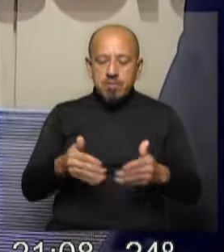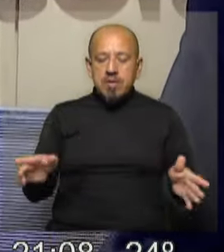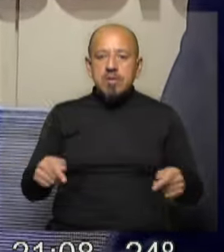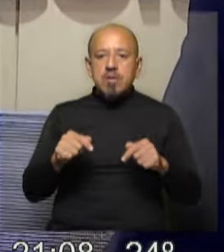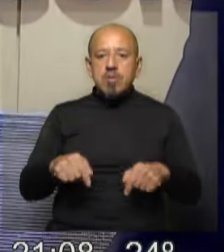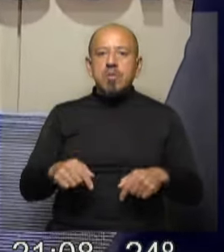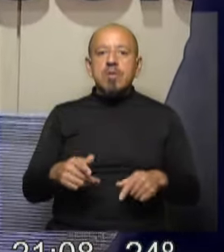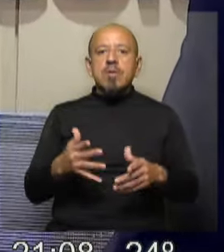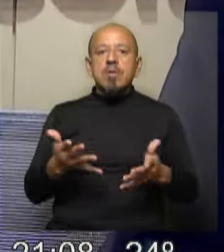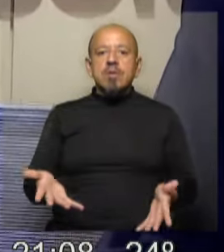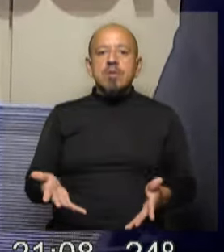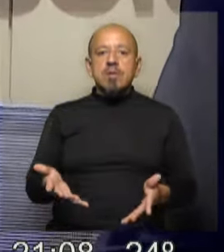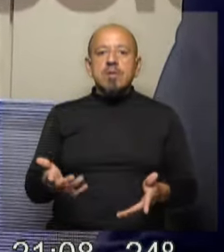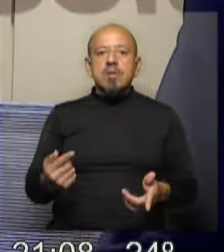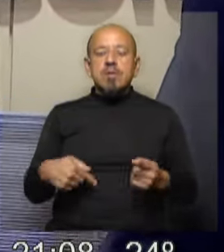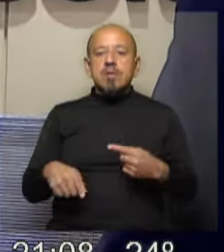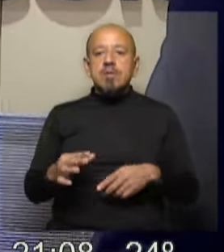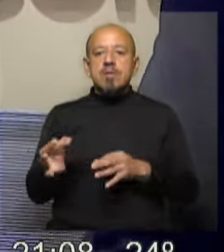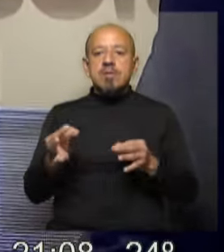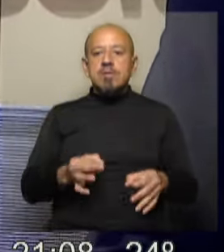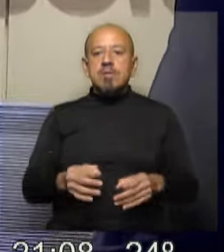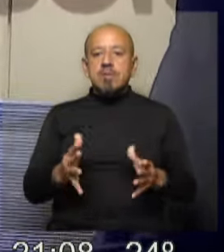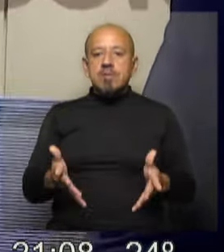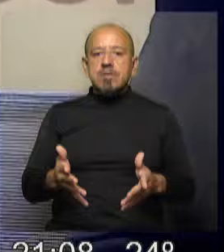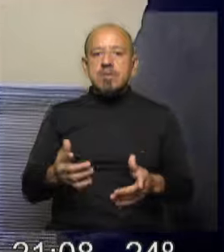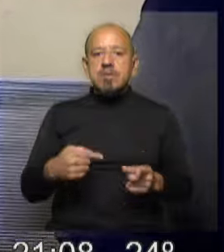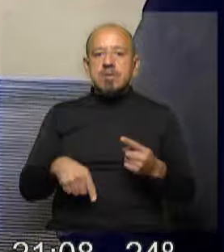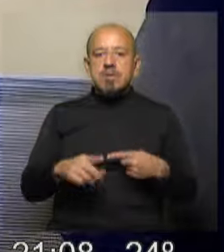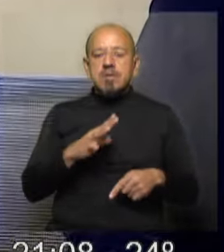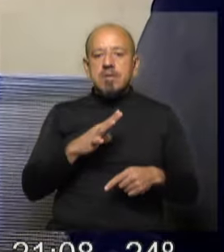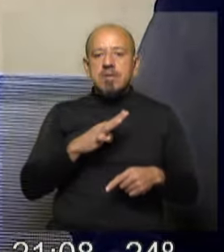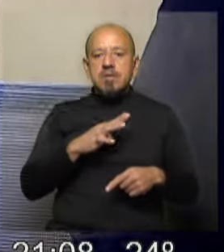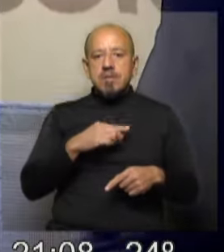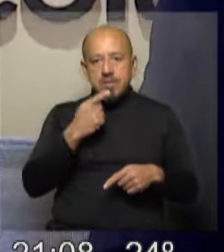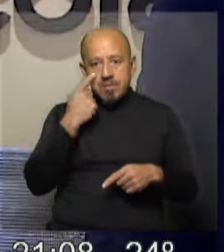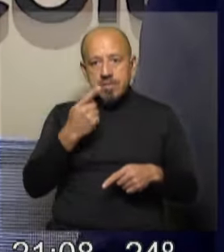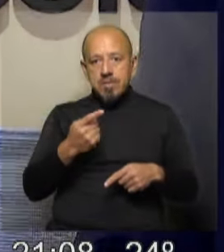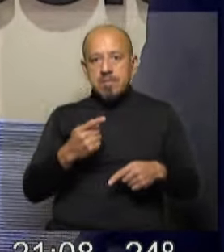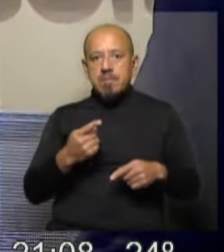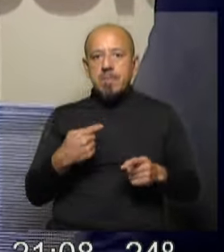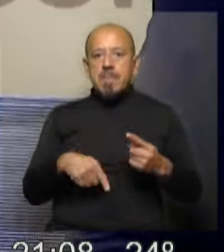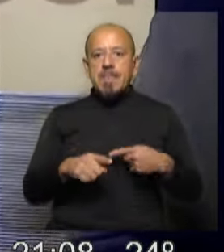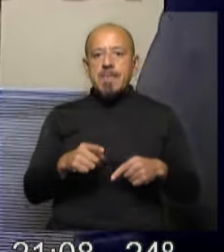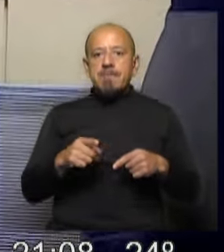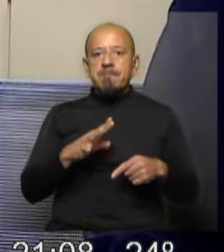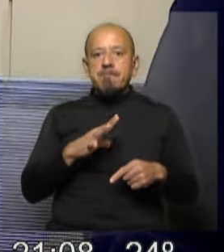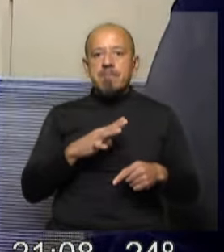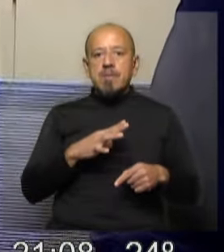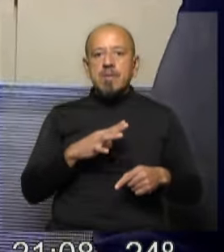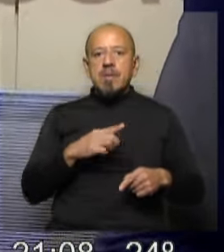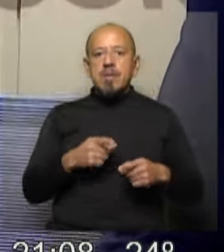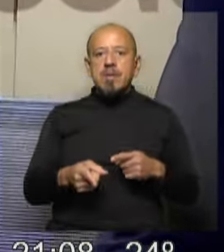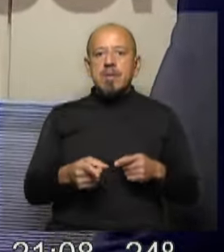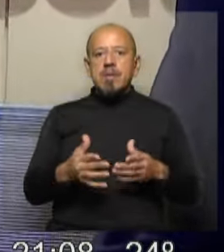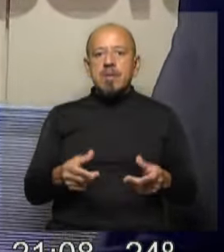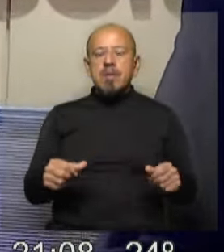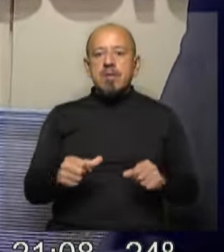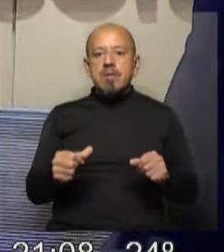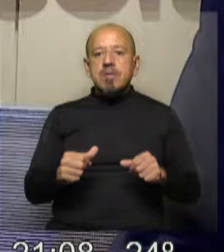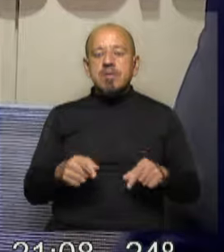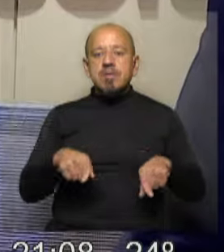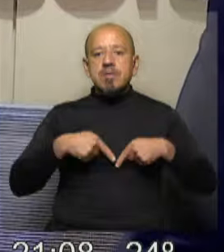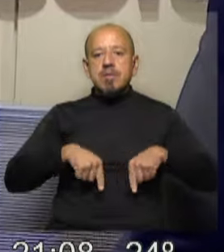inauguración. Nosotros llegamos casi ya al final, hace algunas horas que se está inaugurando este espacio que, bueno, ha creado la Intendencia